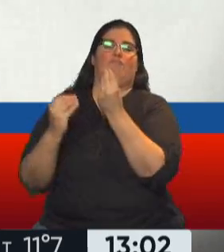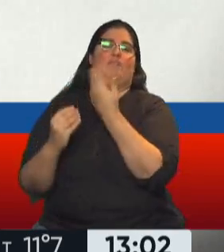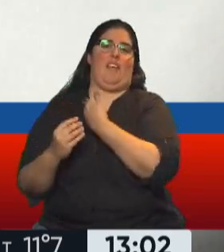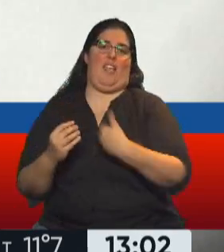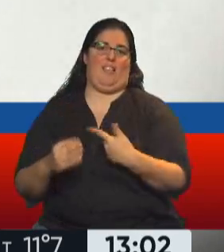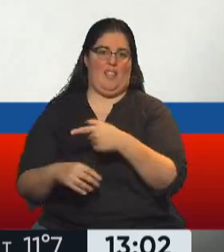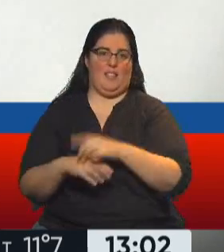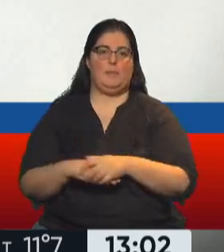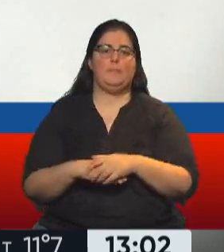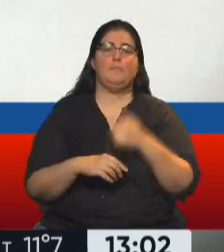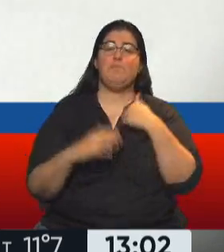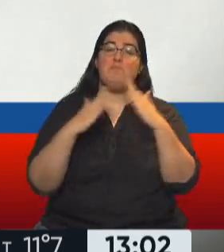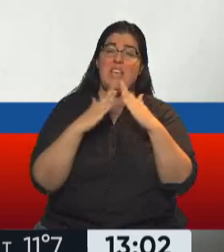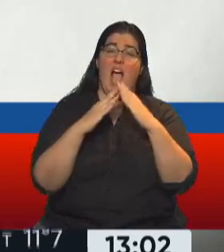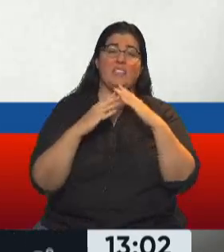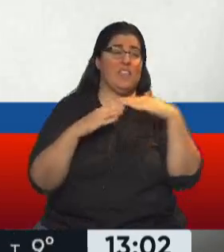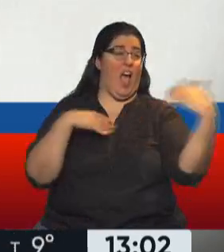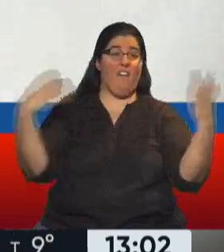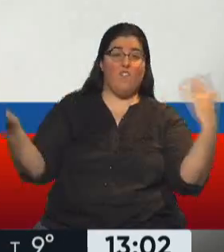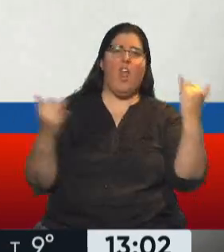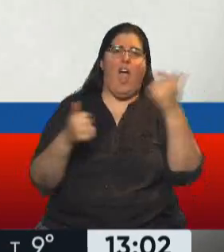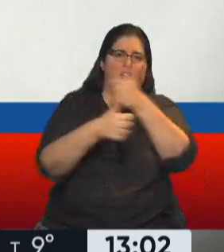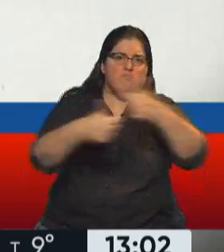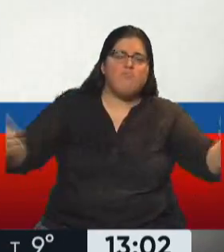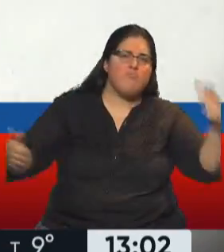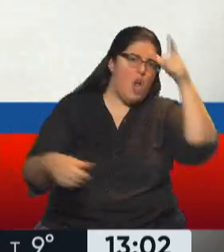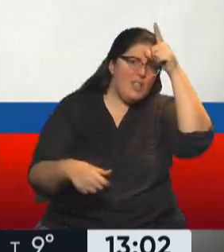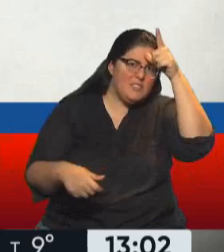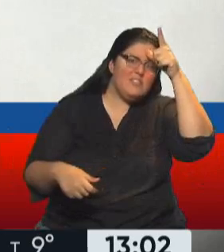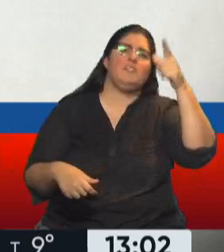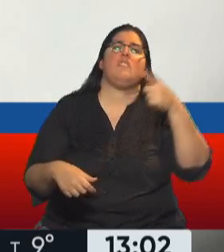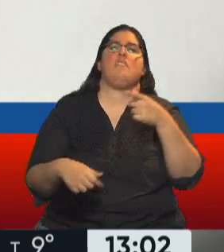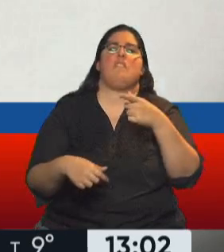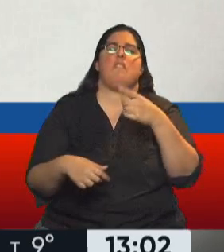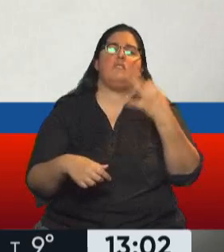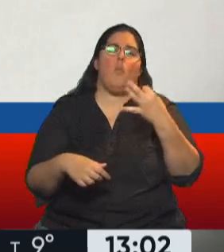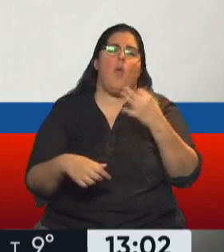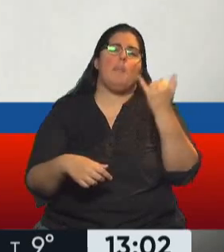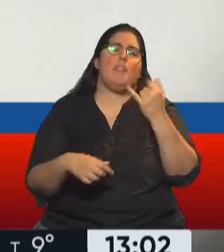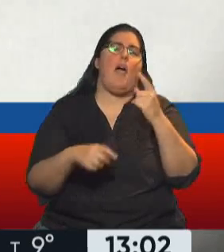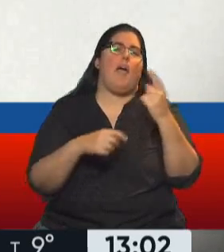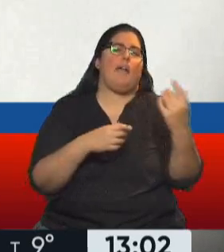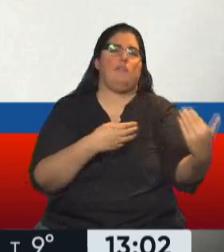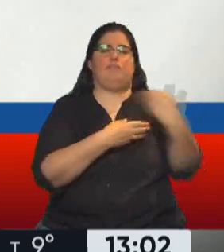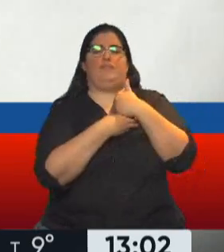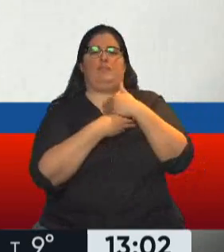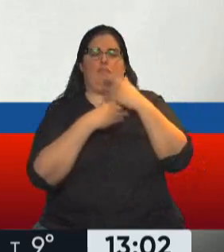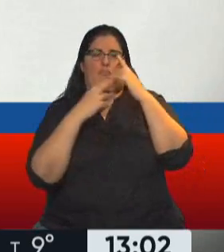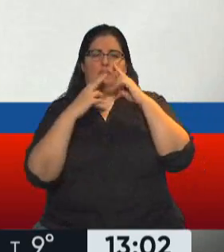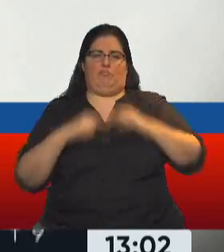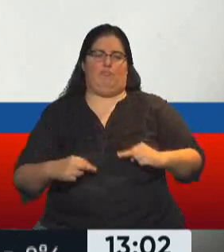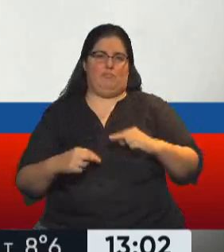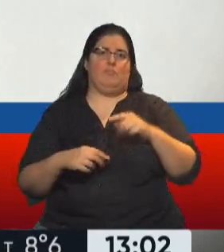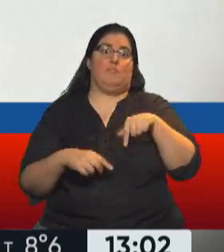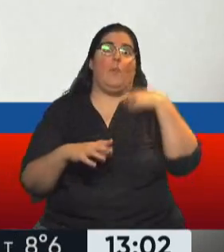casa tiene policías afuera y posiblemente sea un inminente allanamiento. Este video saldría